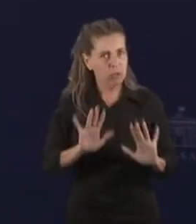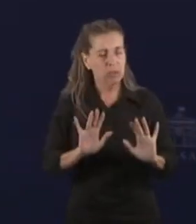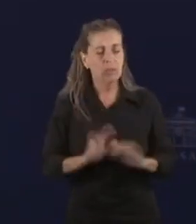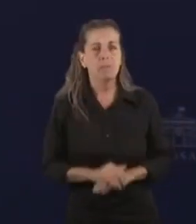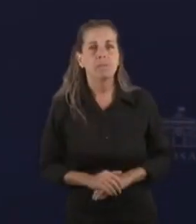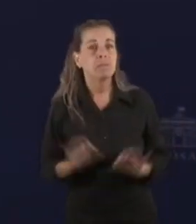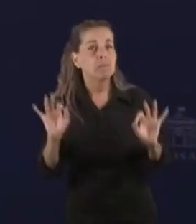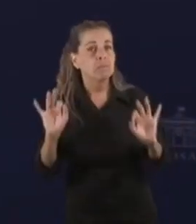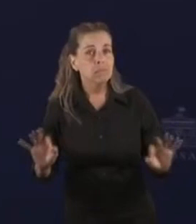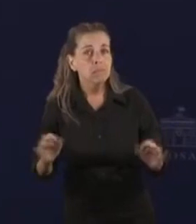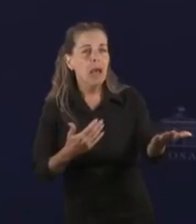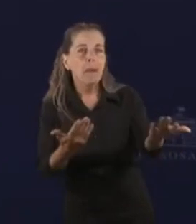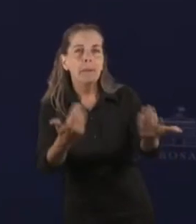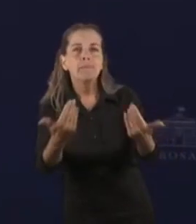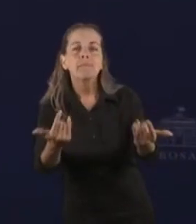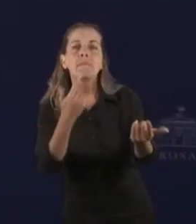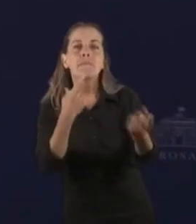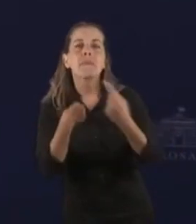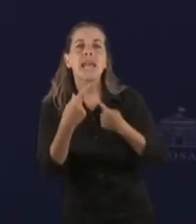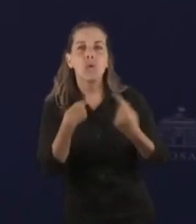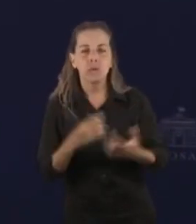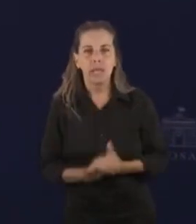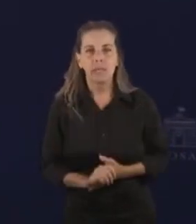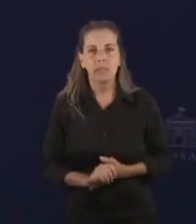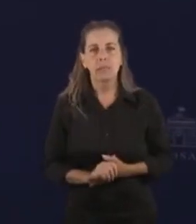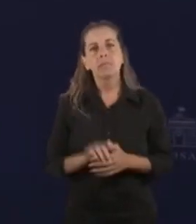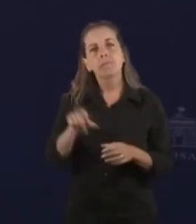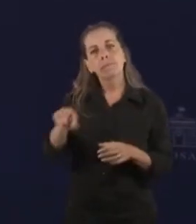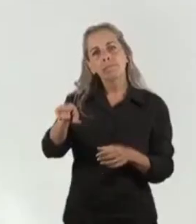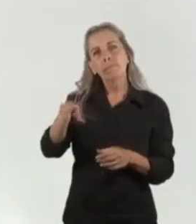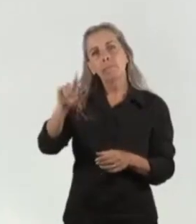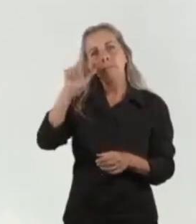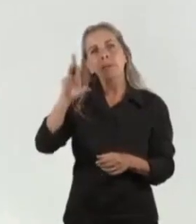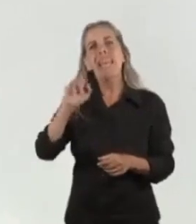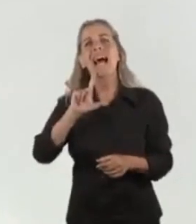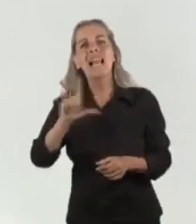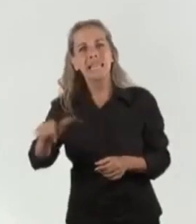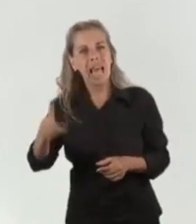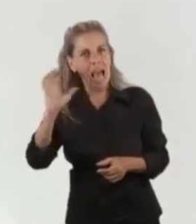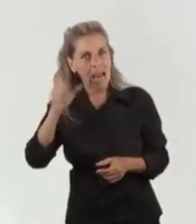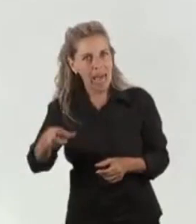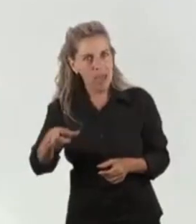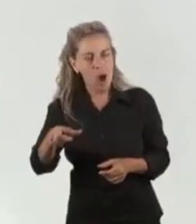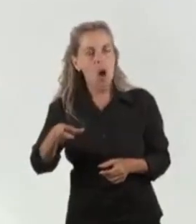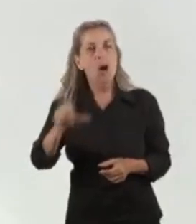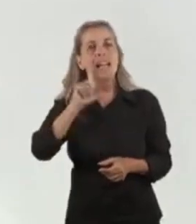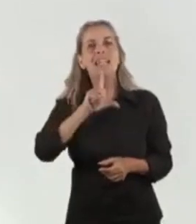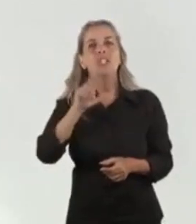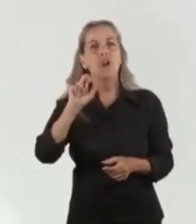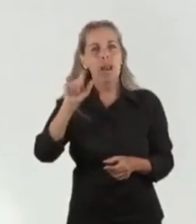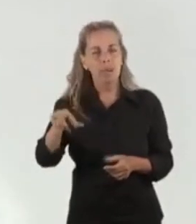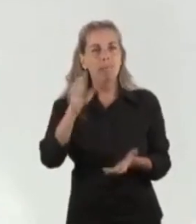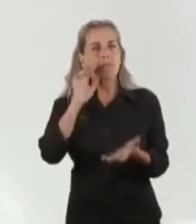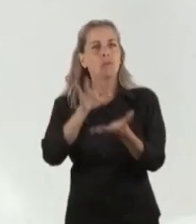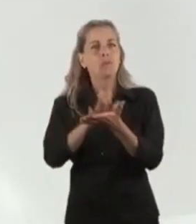bueno quedo abierto las preguntas Gracias Hola buen Juan Pablo Peralta para me concierto diario litoral eh con respecto